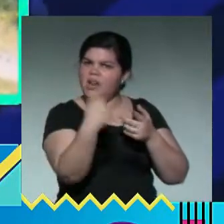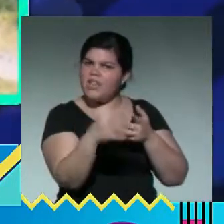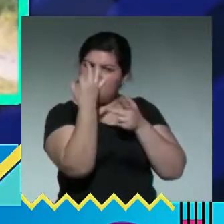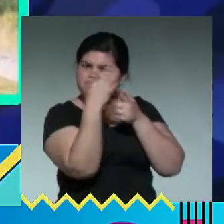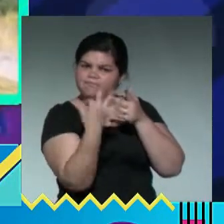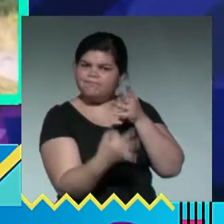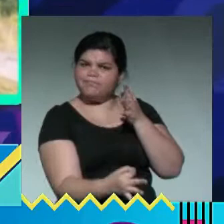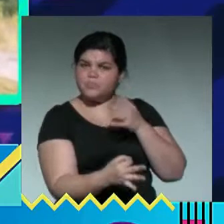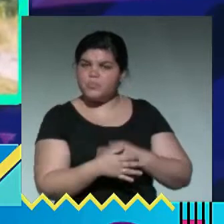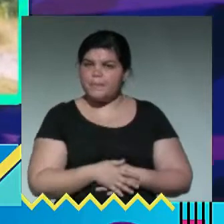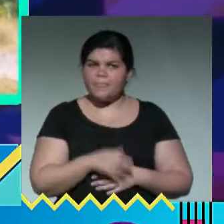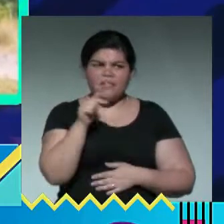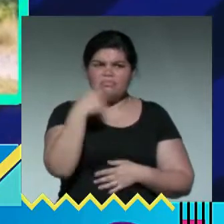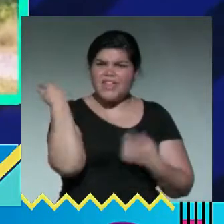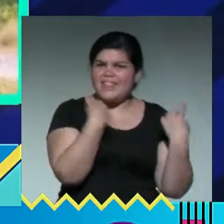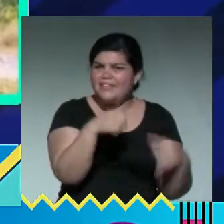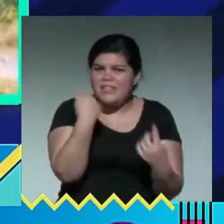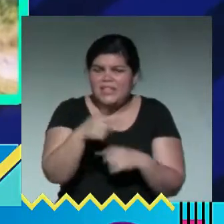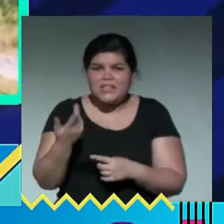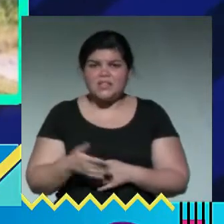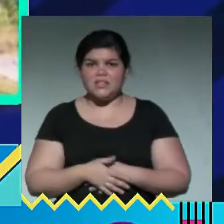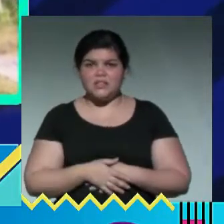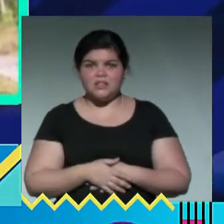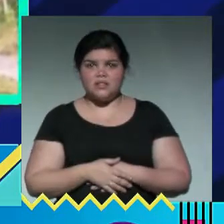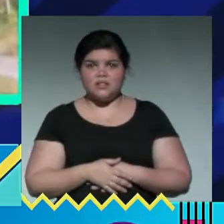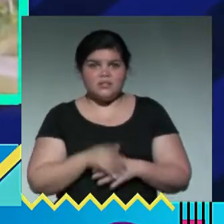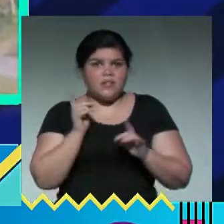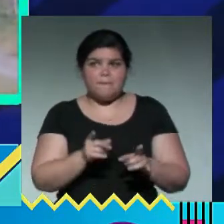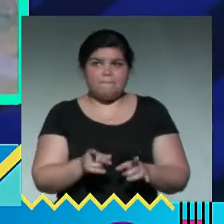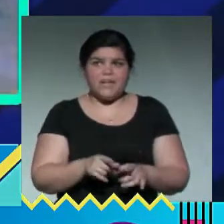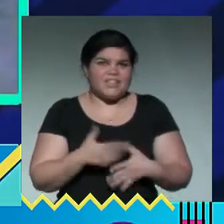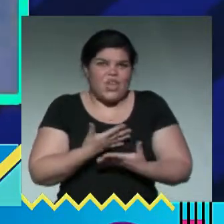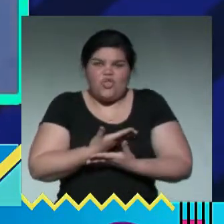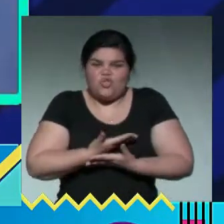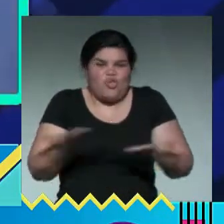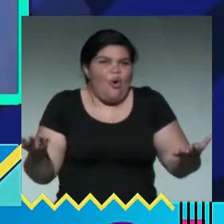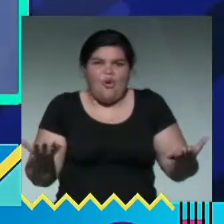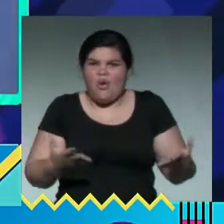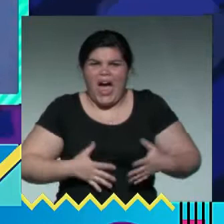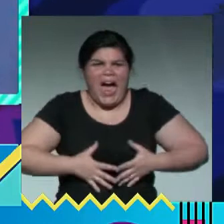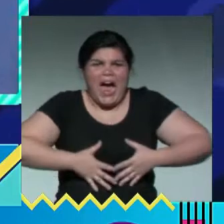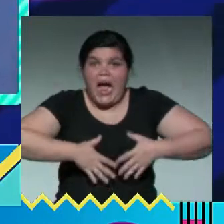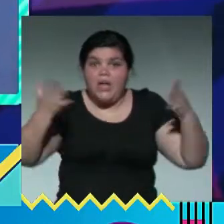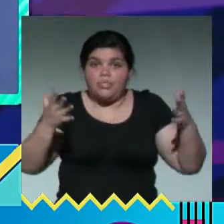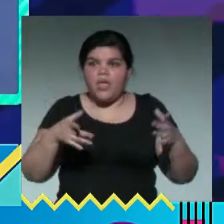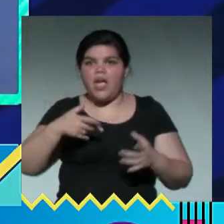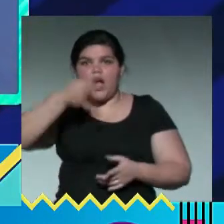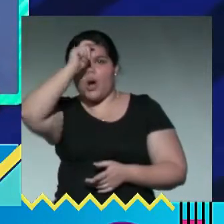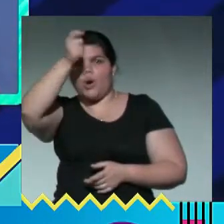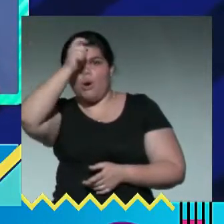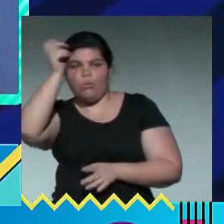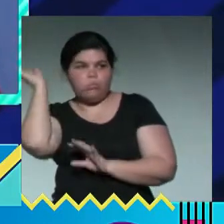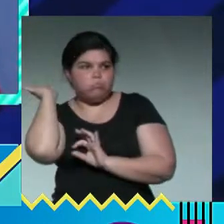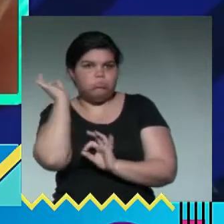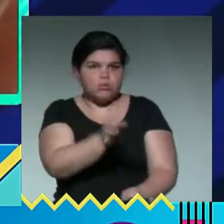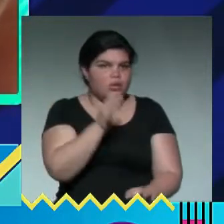tan diferente en toda su inmensidad, ¿no?, que todavía cuando llega Colón no lo va a